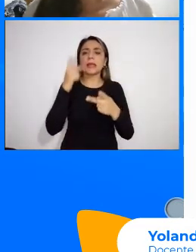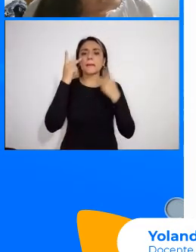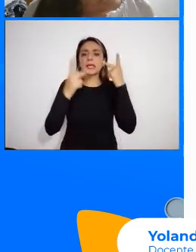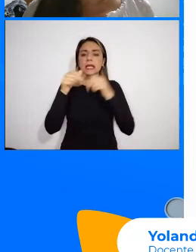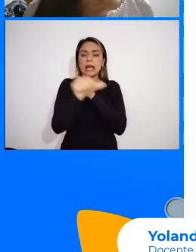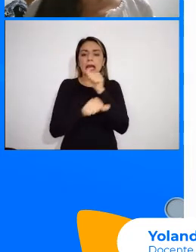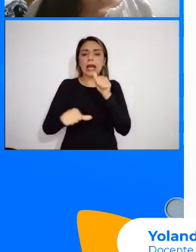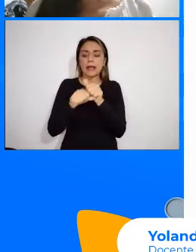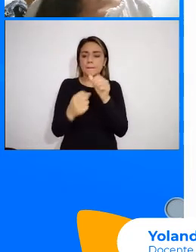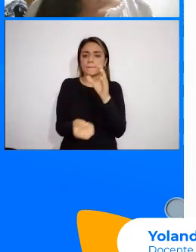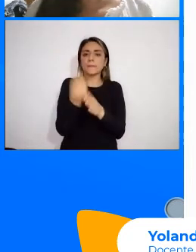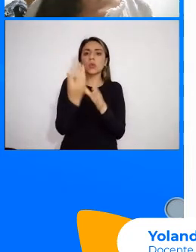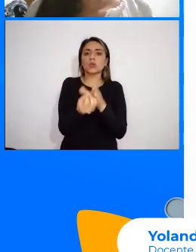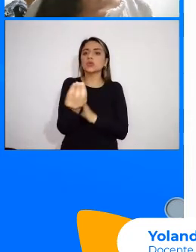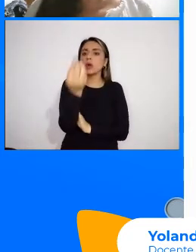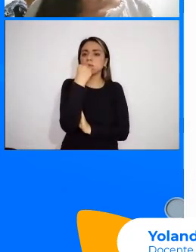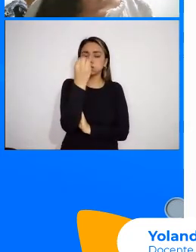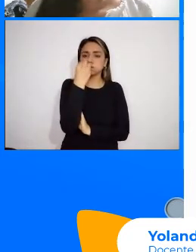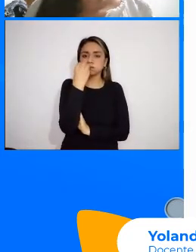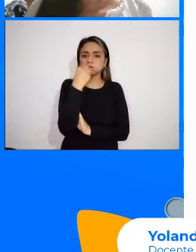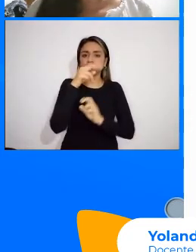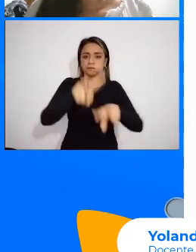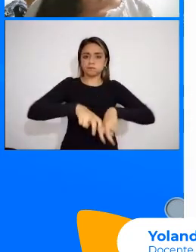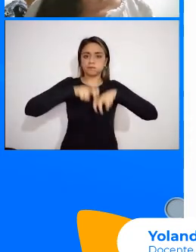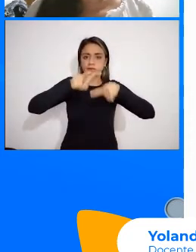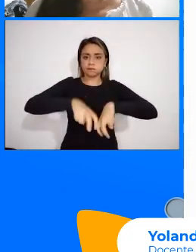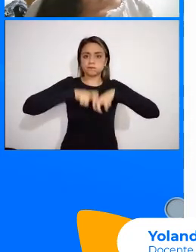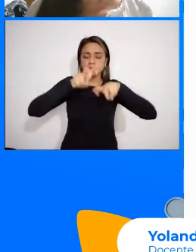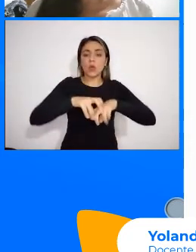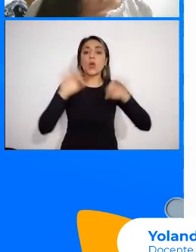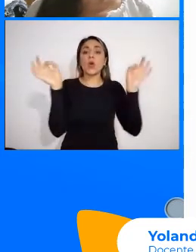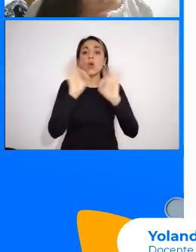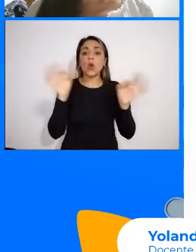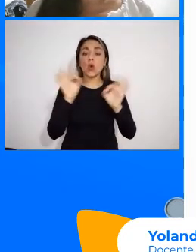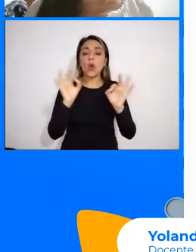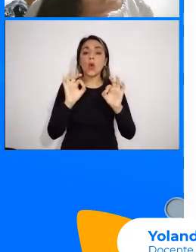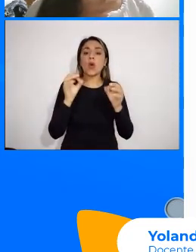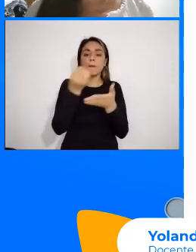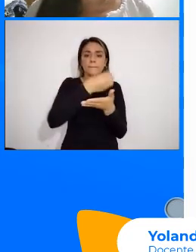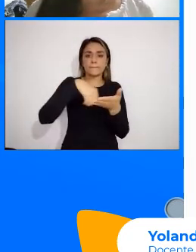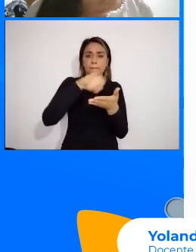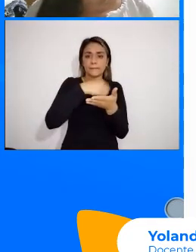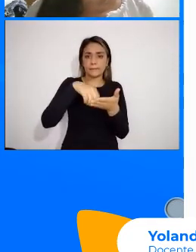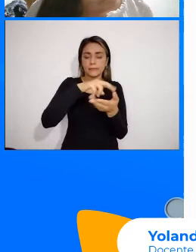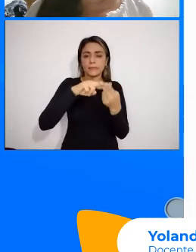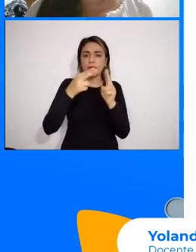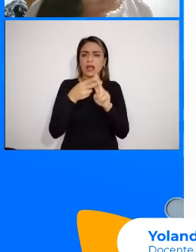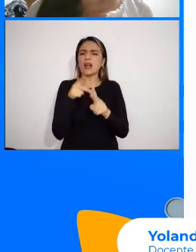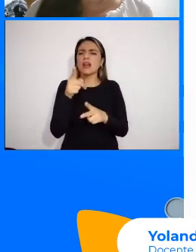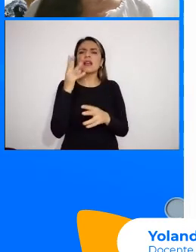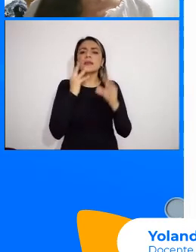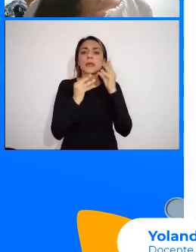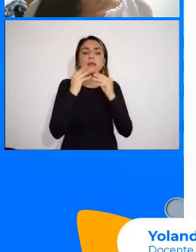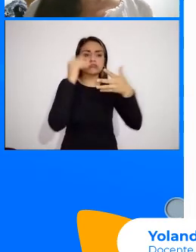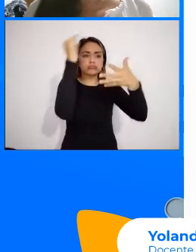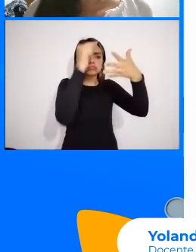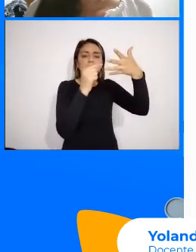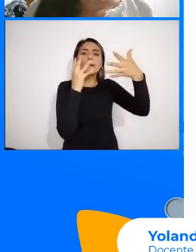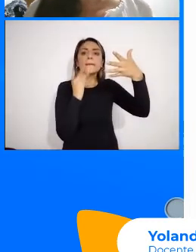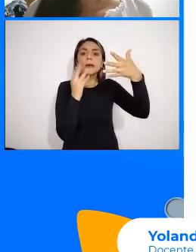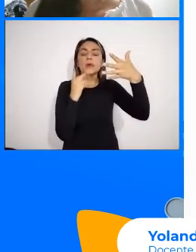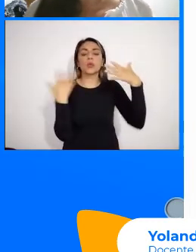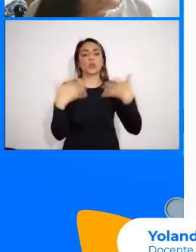de producción de alimentos, agricultura ecológica o de biotecnología agroalimentaria. Estas experiencias son